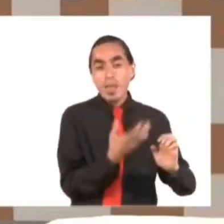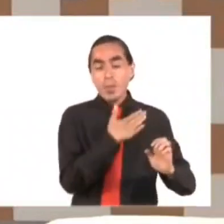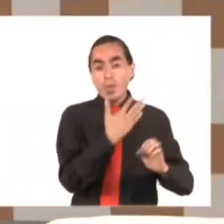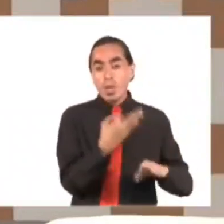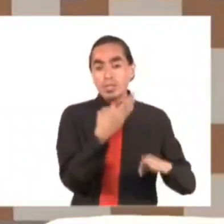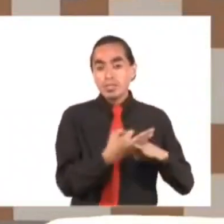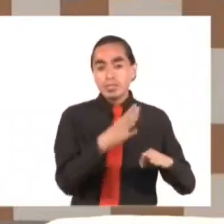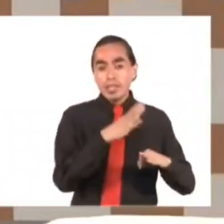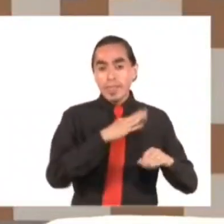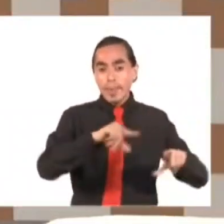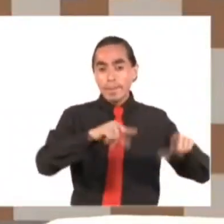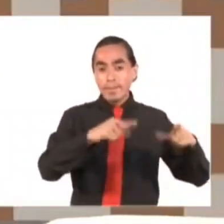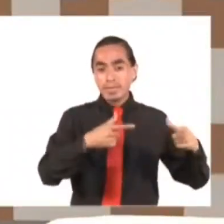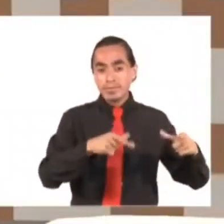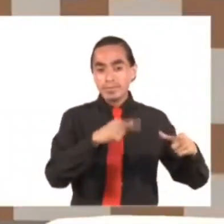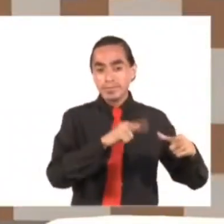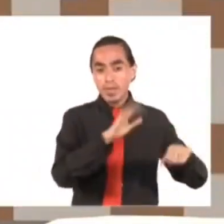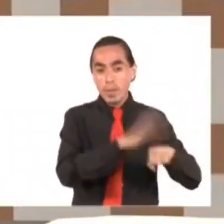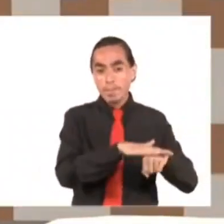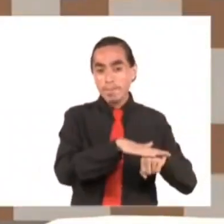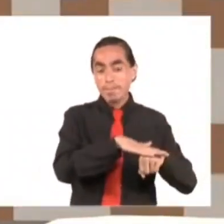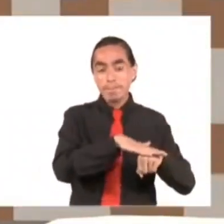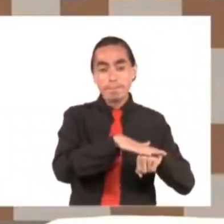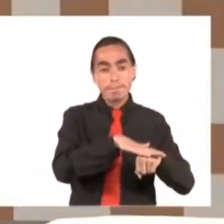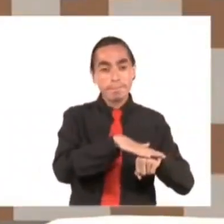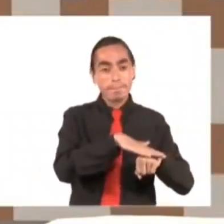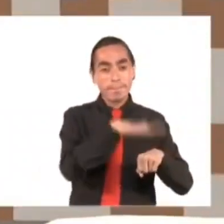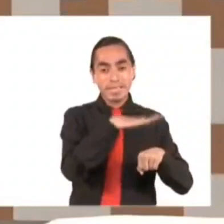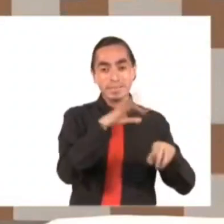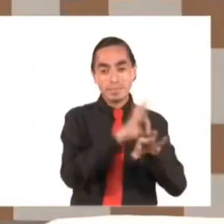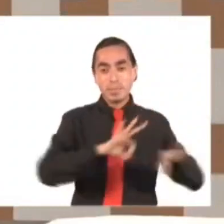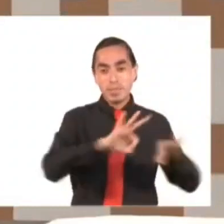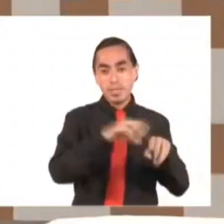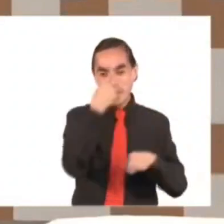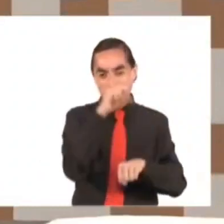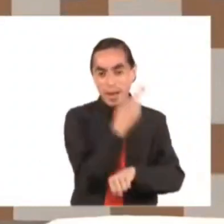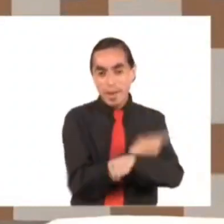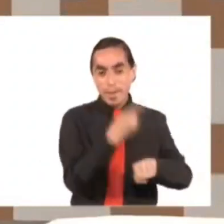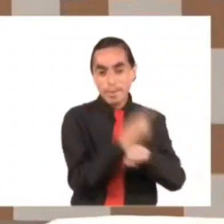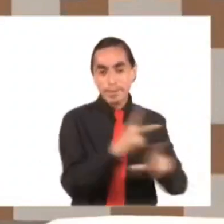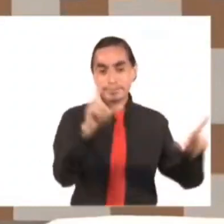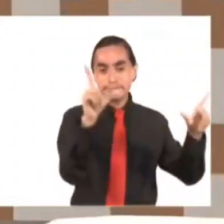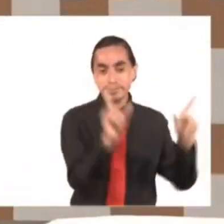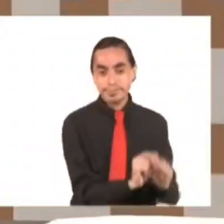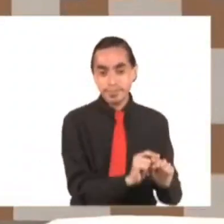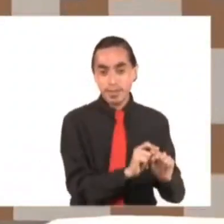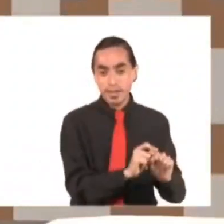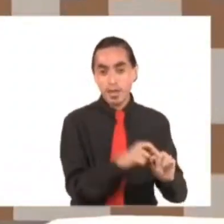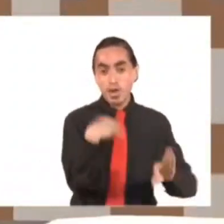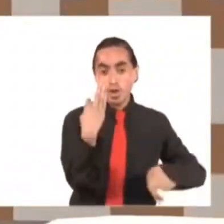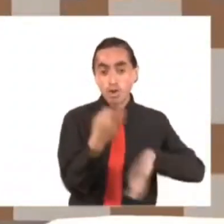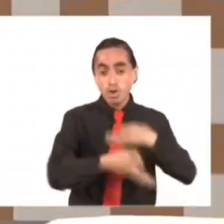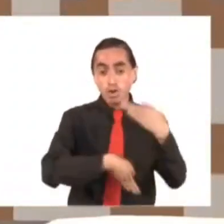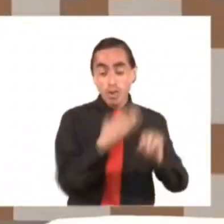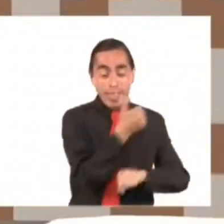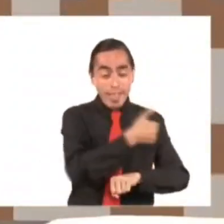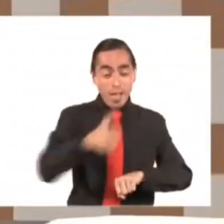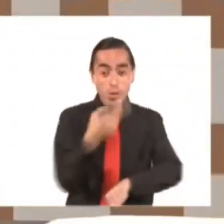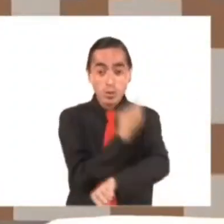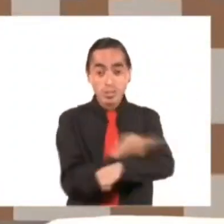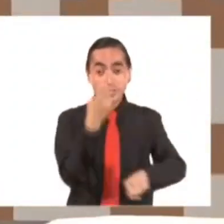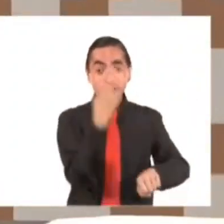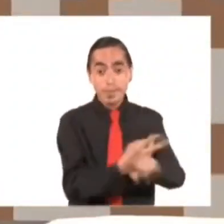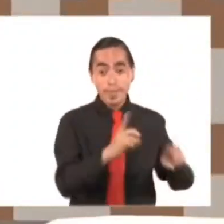la plataforma más ambiciosa de digitalización de trámites de todo el país. Todos y cada uno de los trámites de